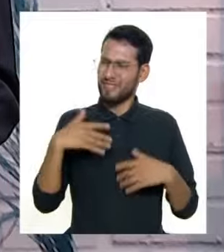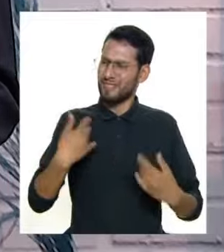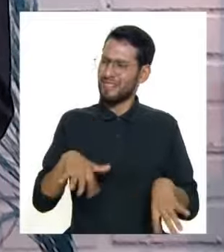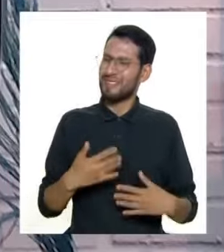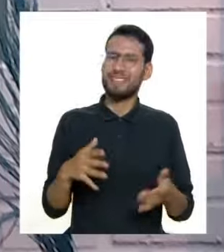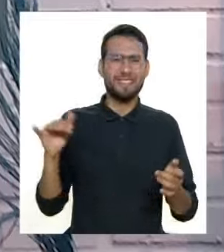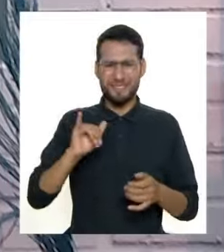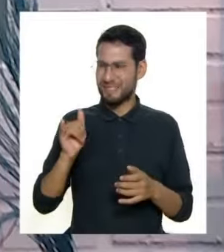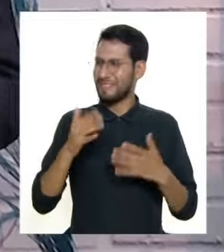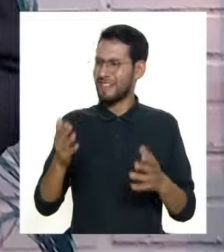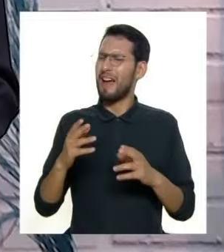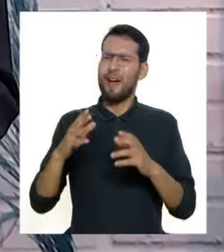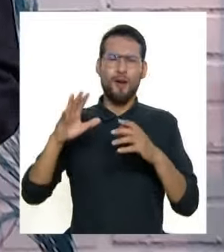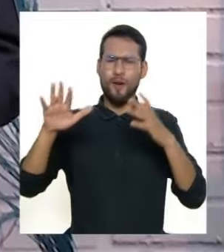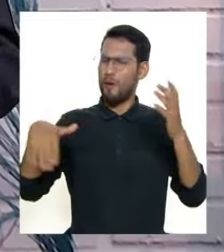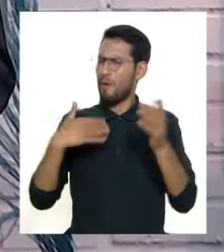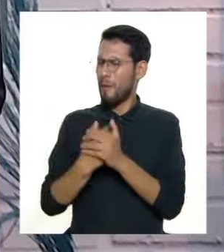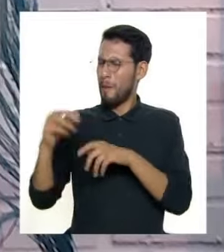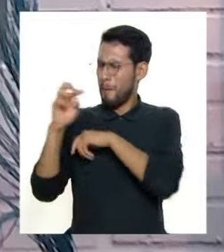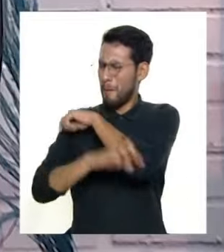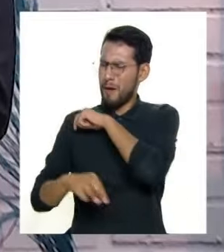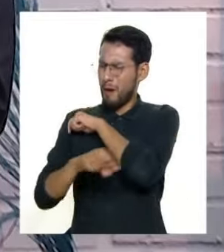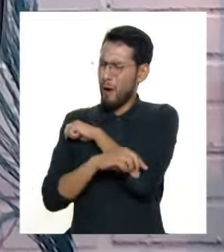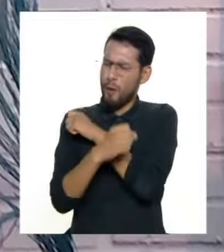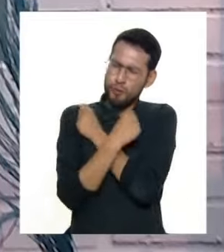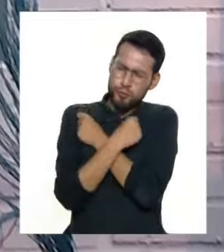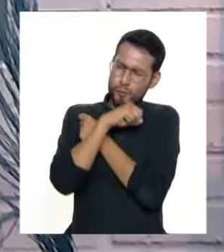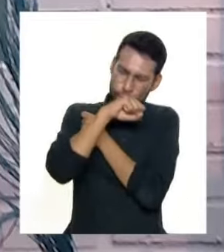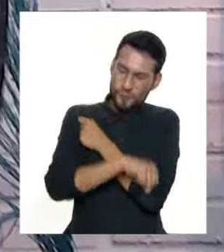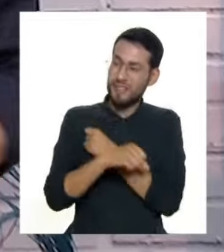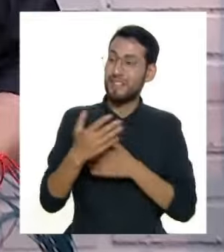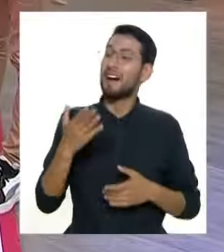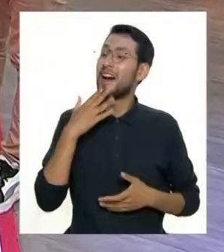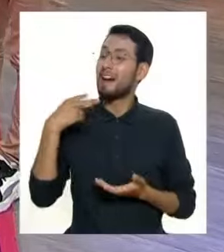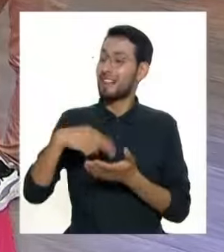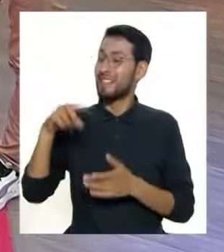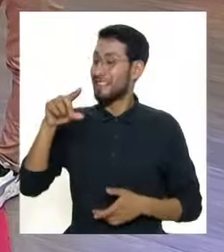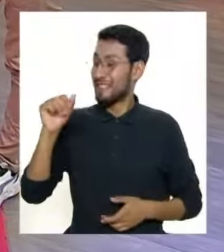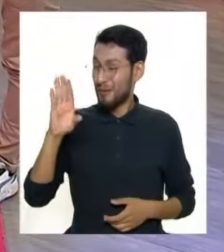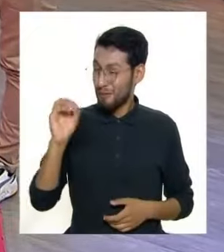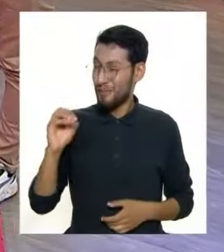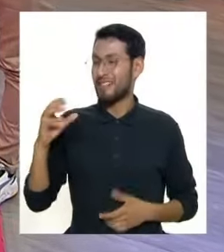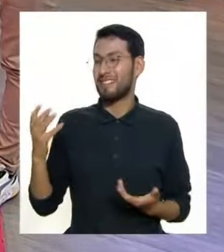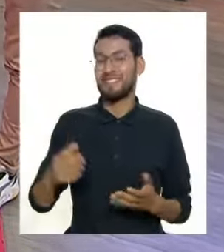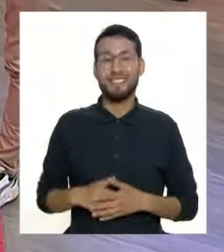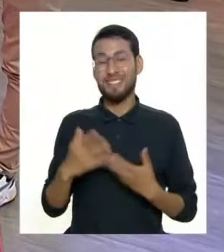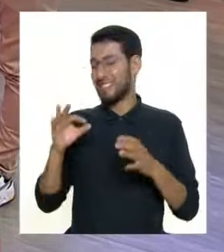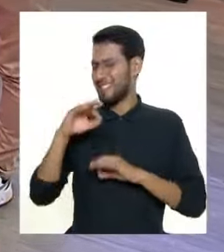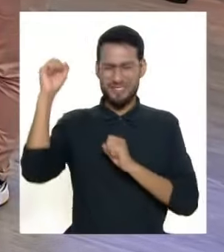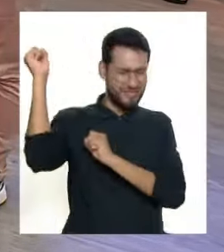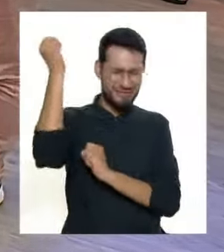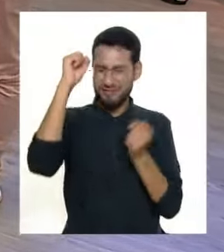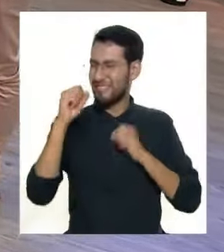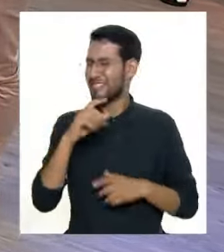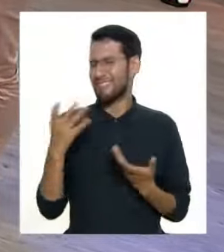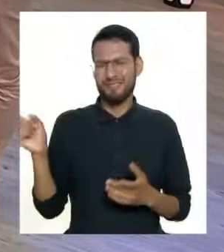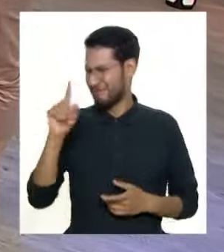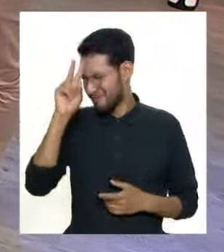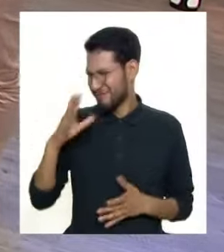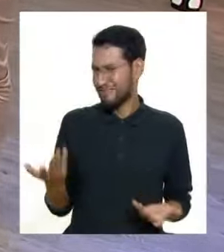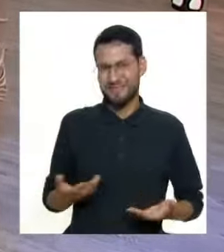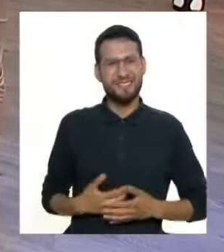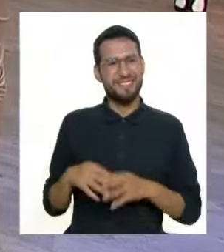y además adorado por todo un país. Aquí el que no ha bailado una canción del Sambo Cabero, el que no ha jaraneado con el Sambo Cabero no es